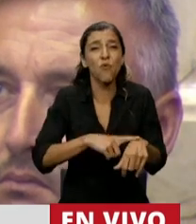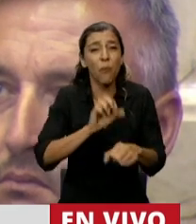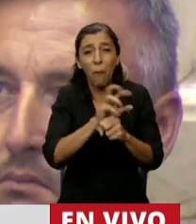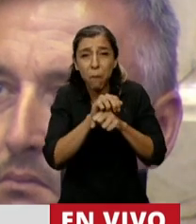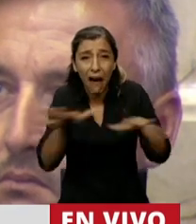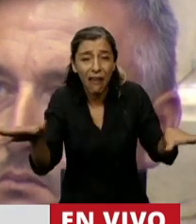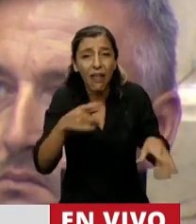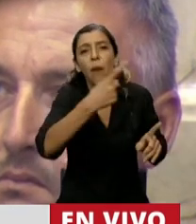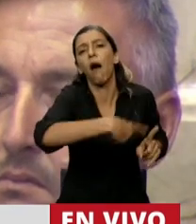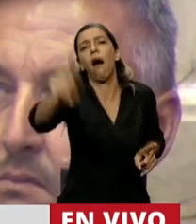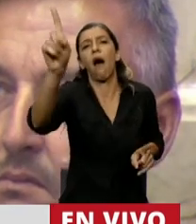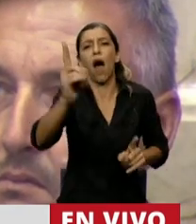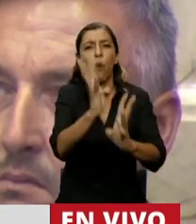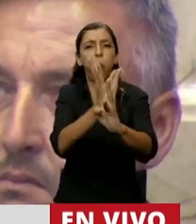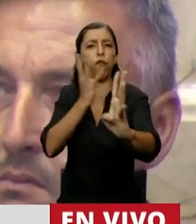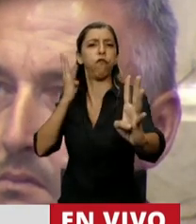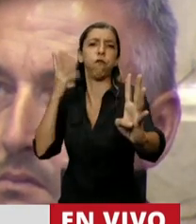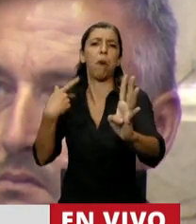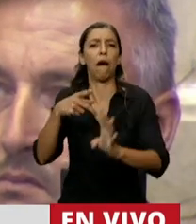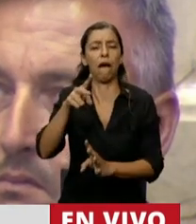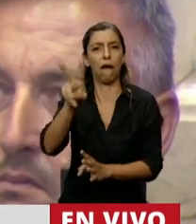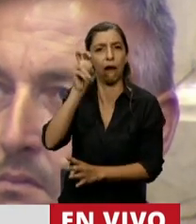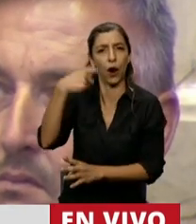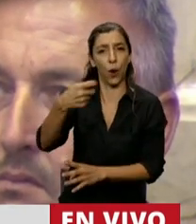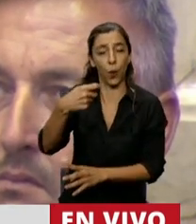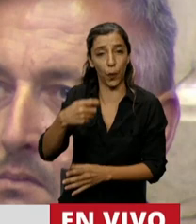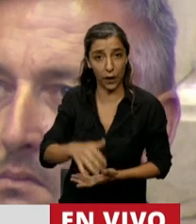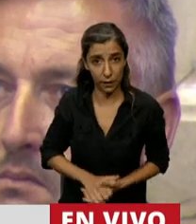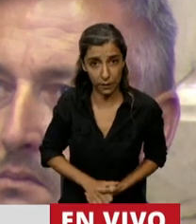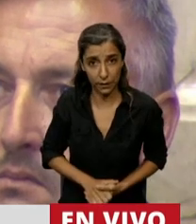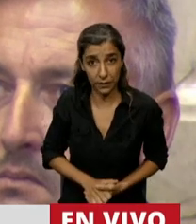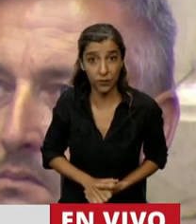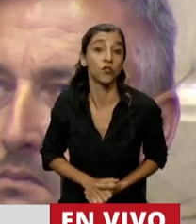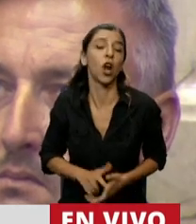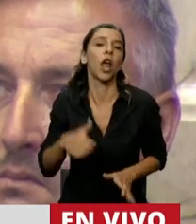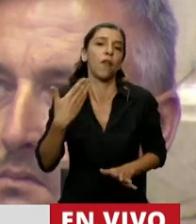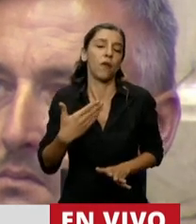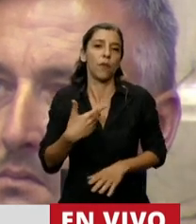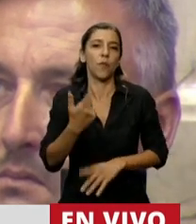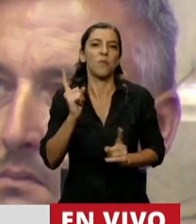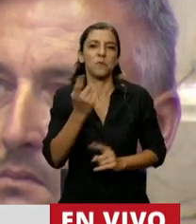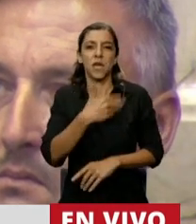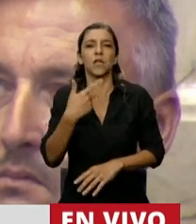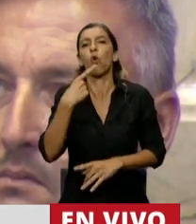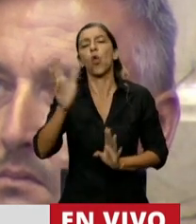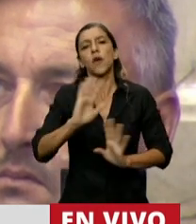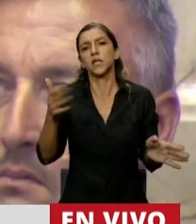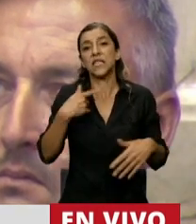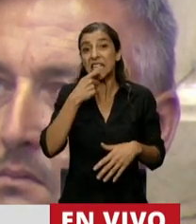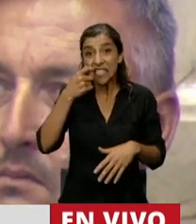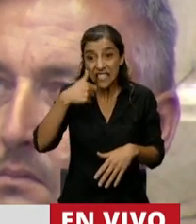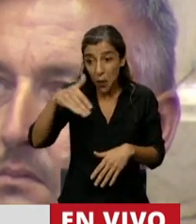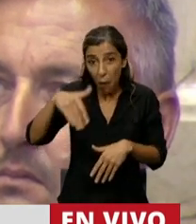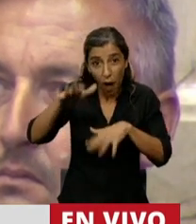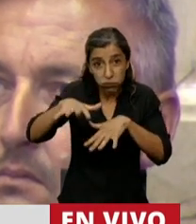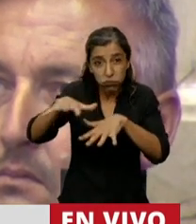pandemia, haciendo colas, mientras decían que los que salían a marchar eran el no pueblo. Pero hay